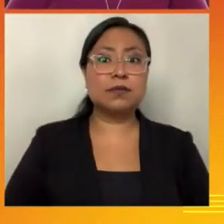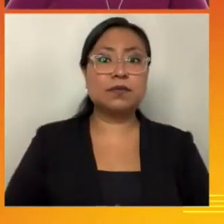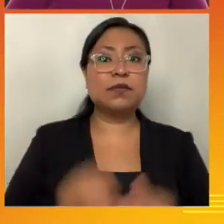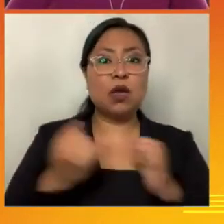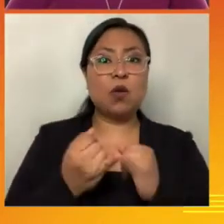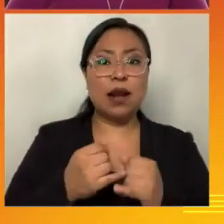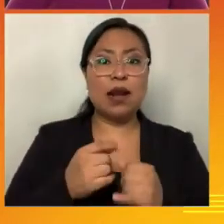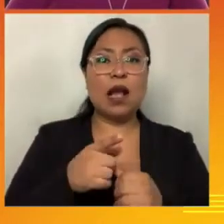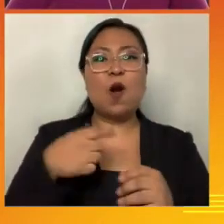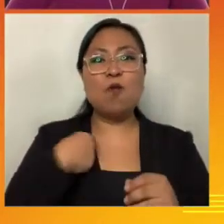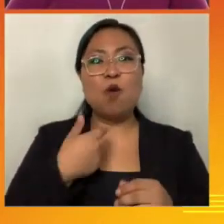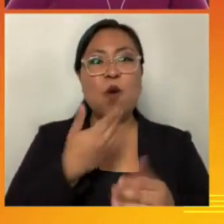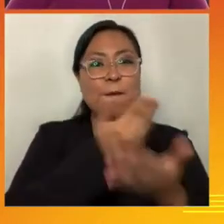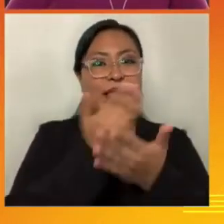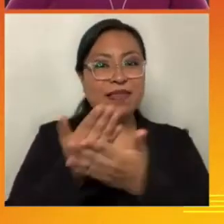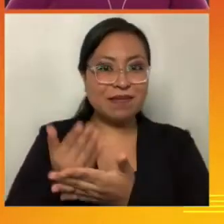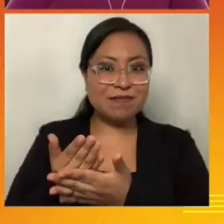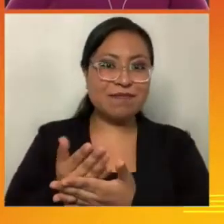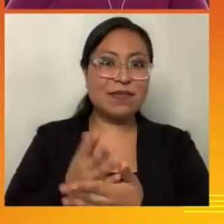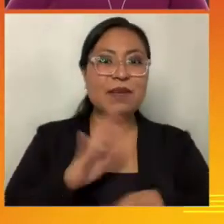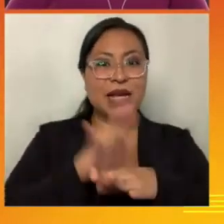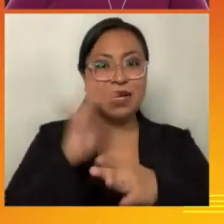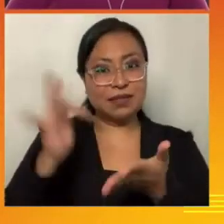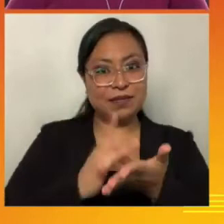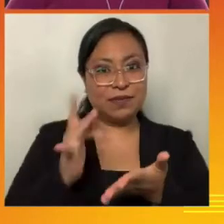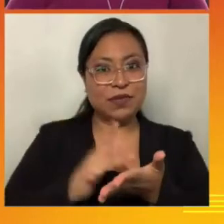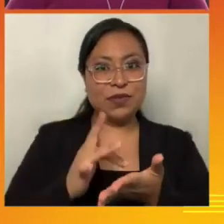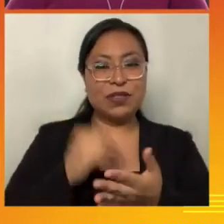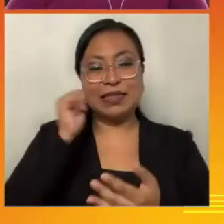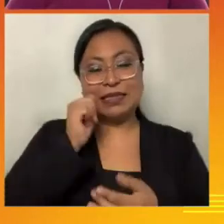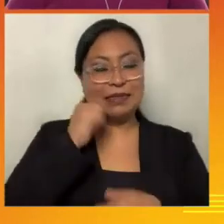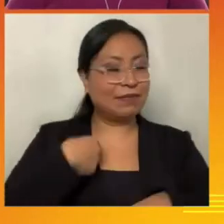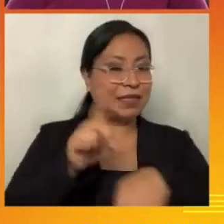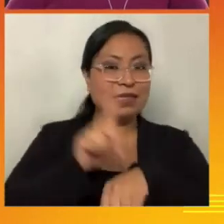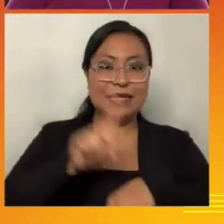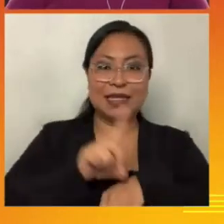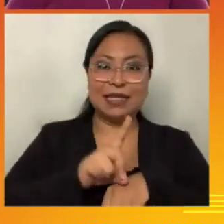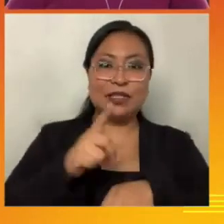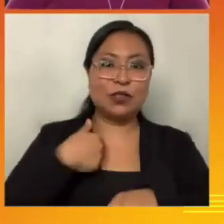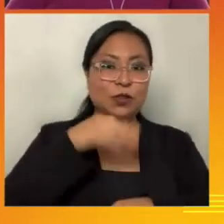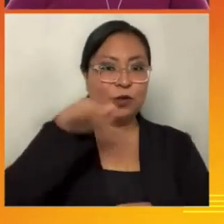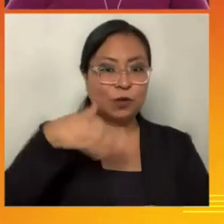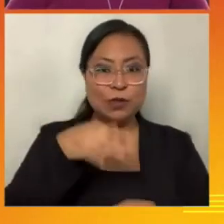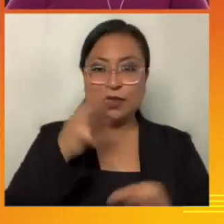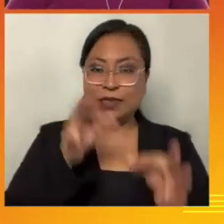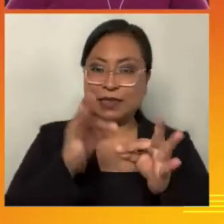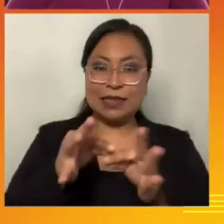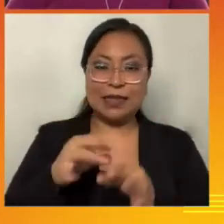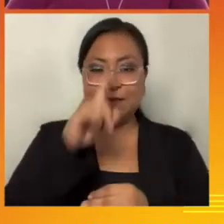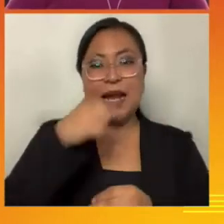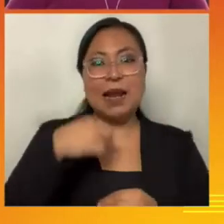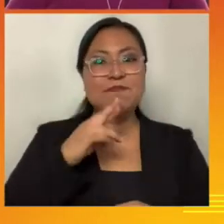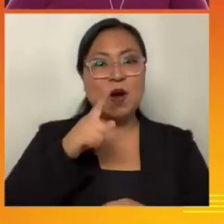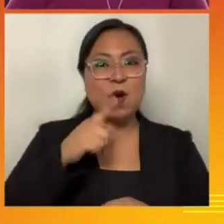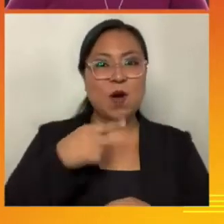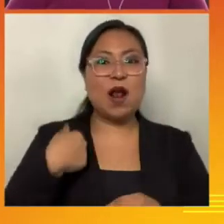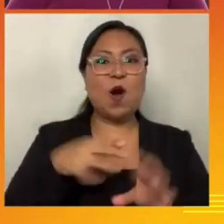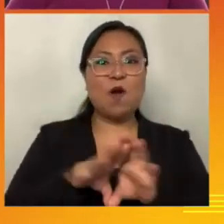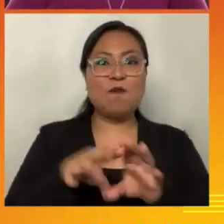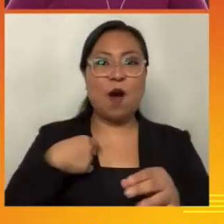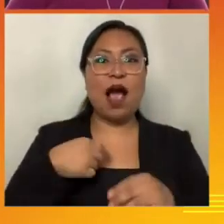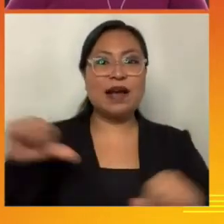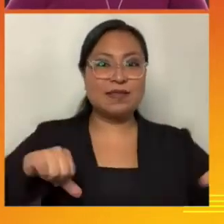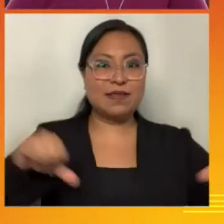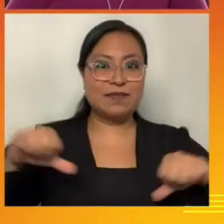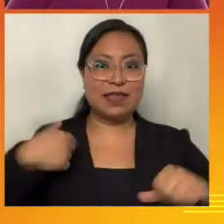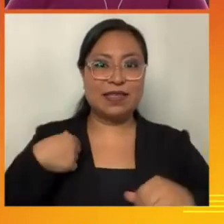dinero, ¿no? Todas estamos en el día a día buscando optimización de nuestros recursos. Y bueno, a todas estas actividades le hemos